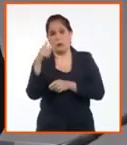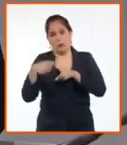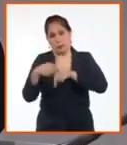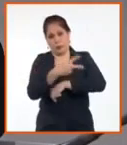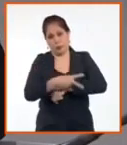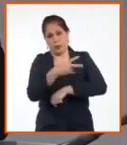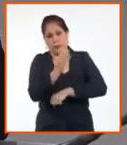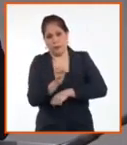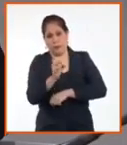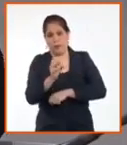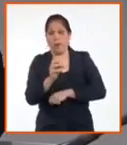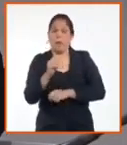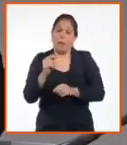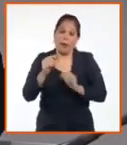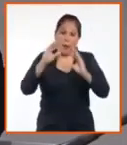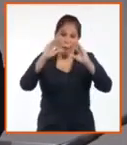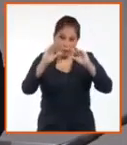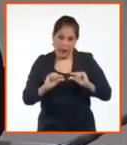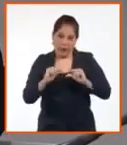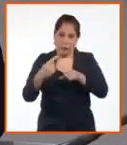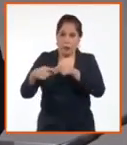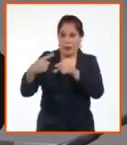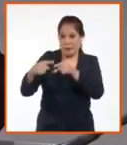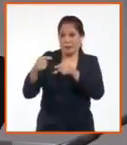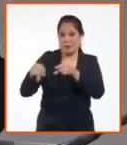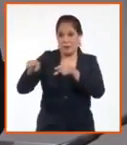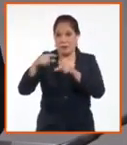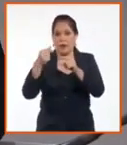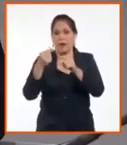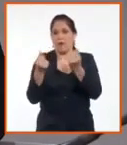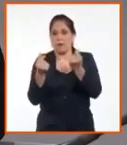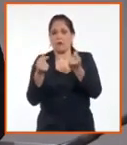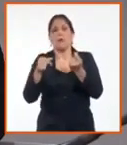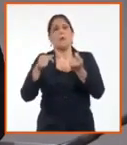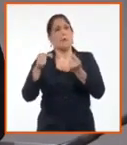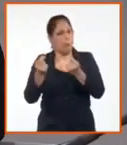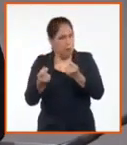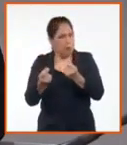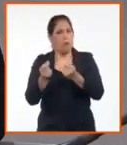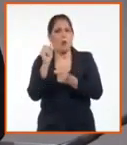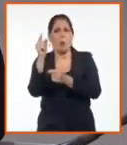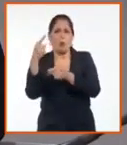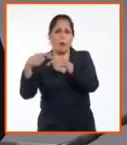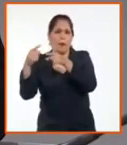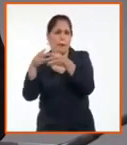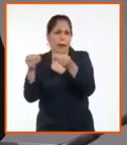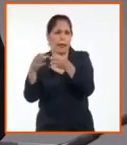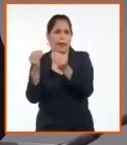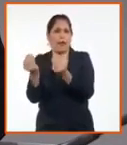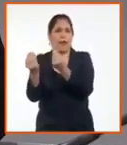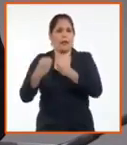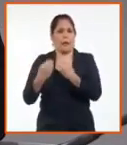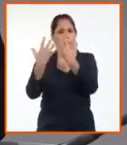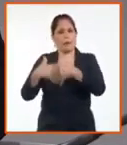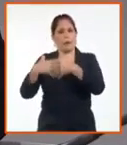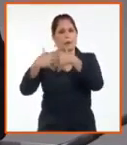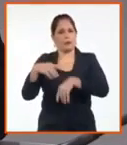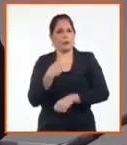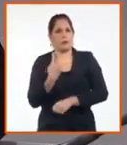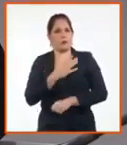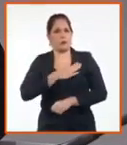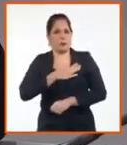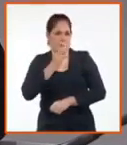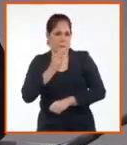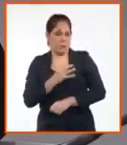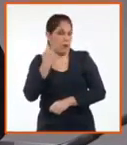diez veces menos que los recursos financieros nosotros logramos hacer estas estas producciones el